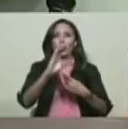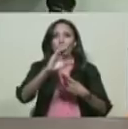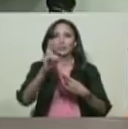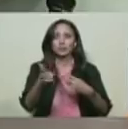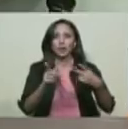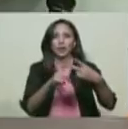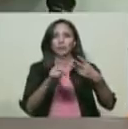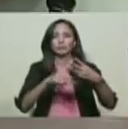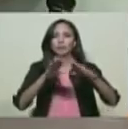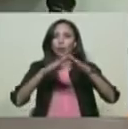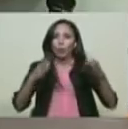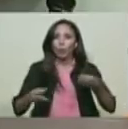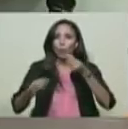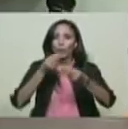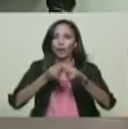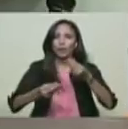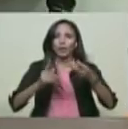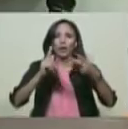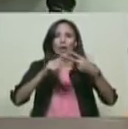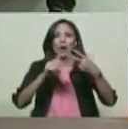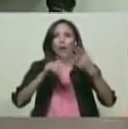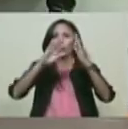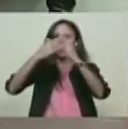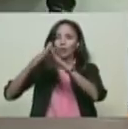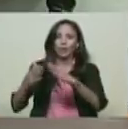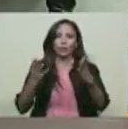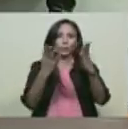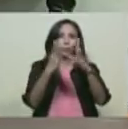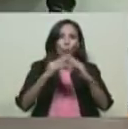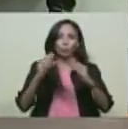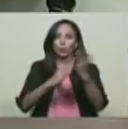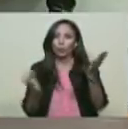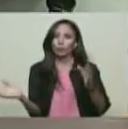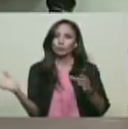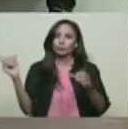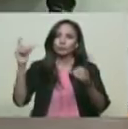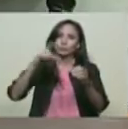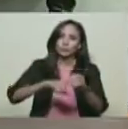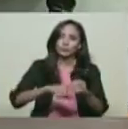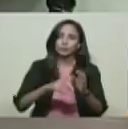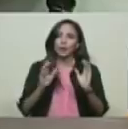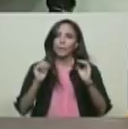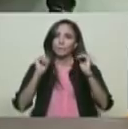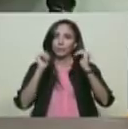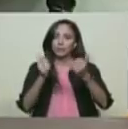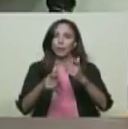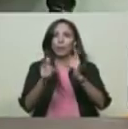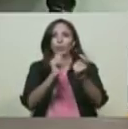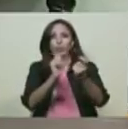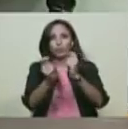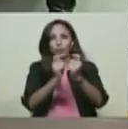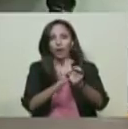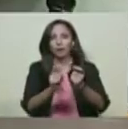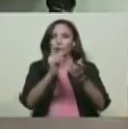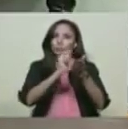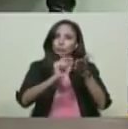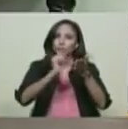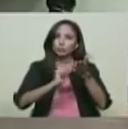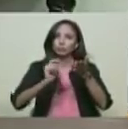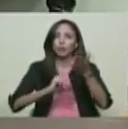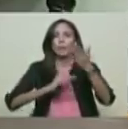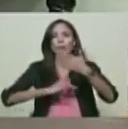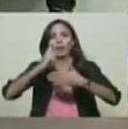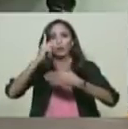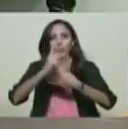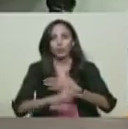los consejos comunales y a todo el pueblo de Venezuela a incorporarse al arranque de este debate, de este proceso de construcción